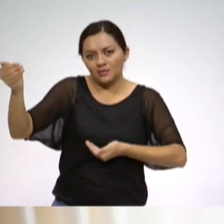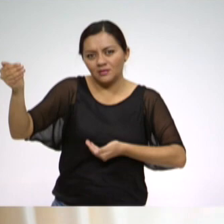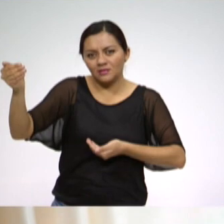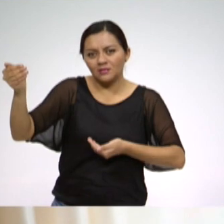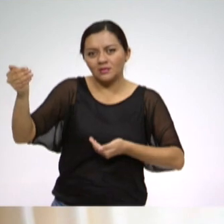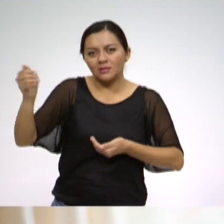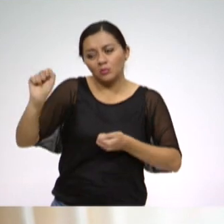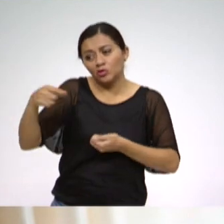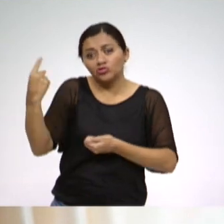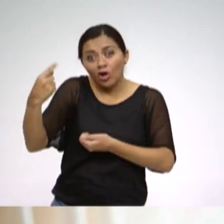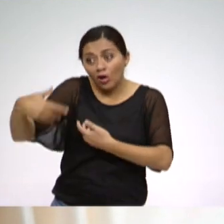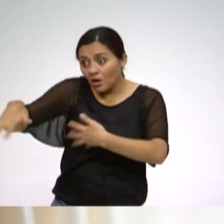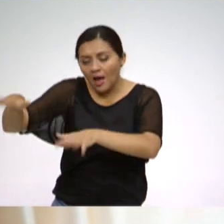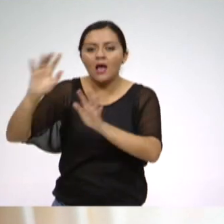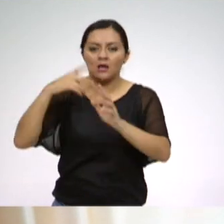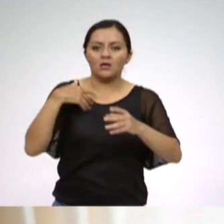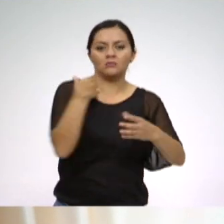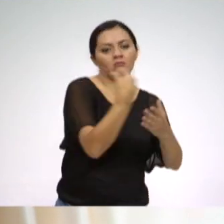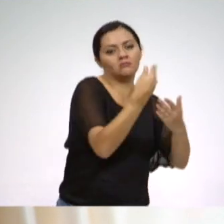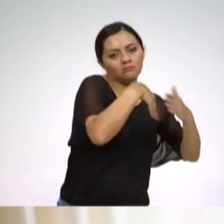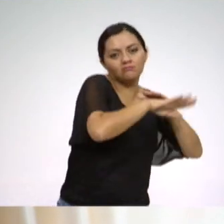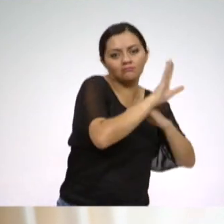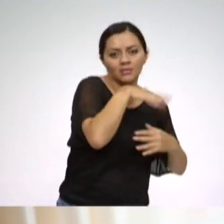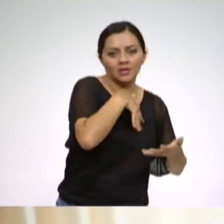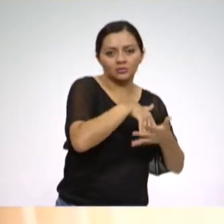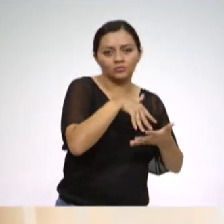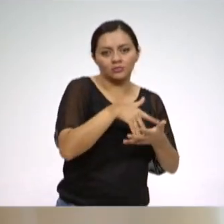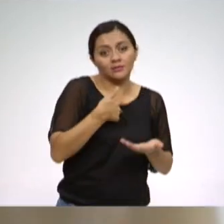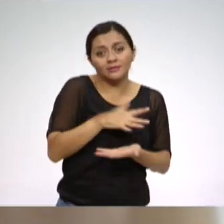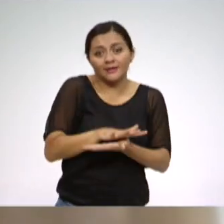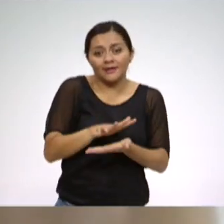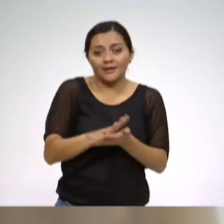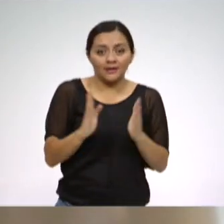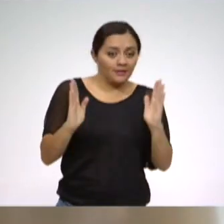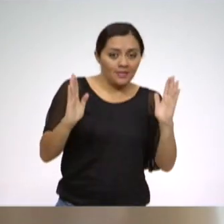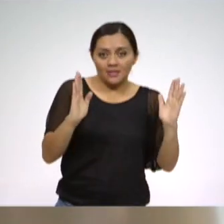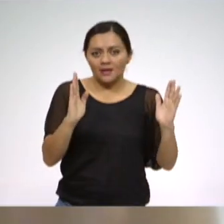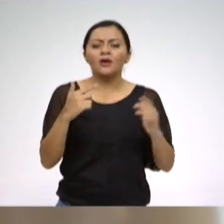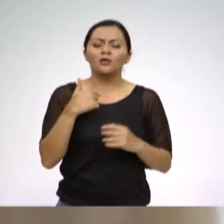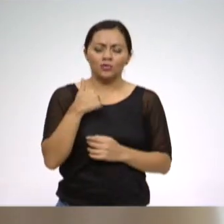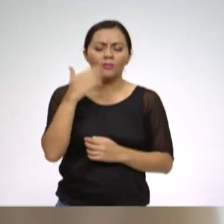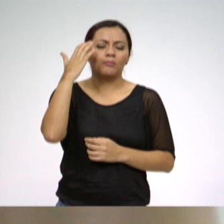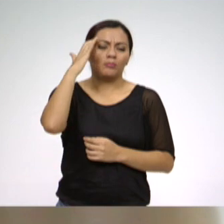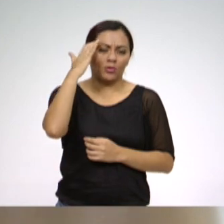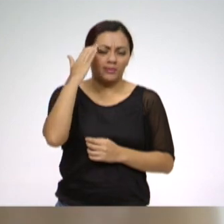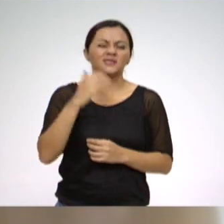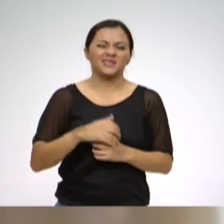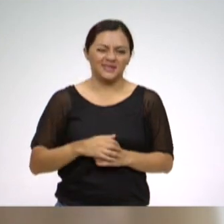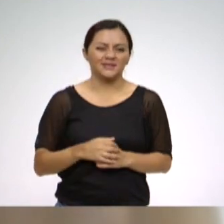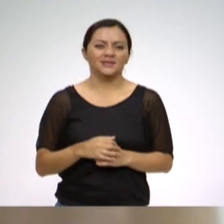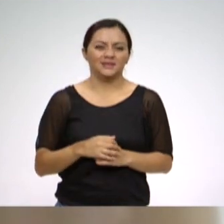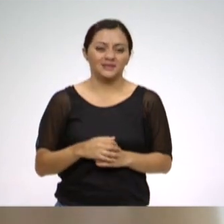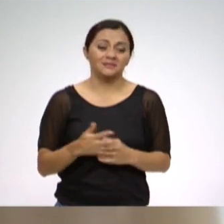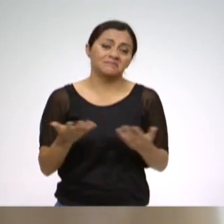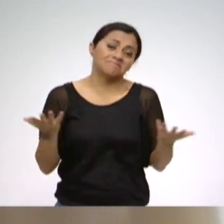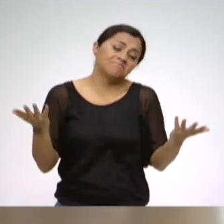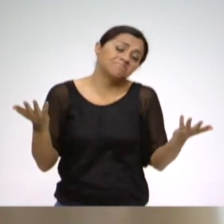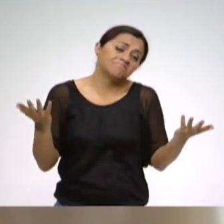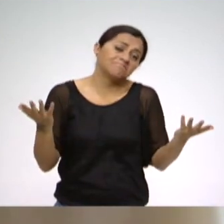pueda desenvolverse ya también y yo también pueda hacer las cosas tranquila. Entonces sí me preocupan algunas cosas,